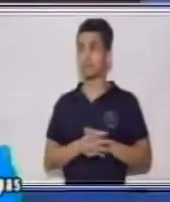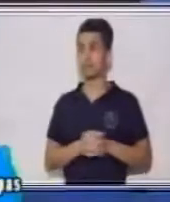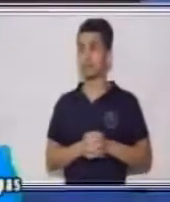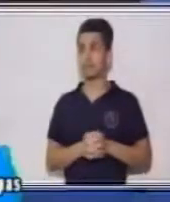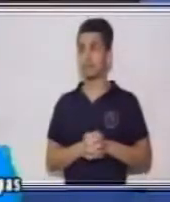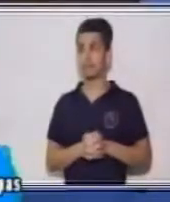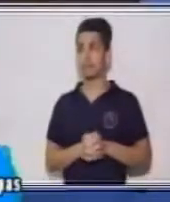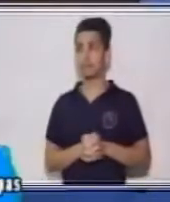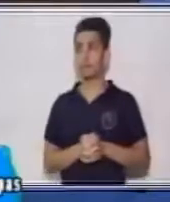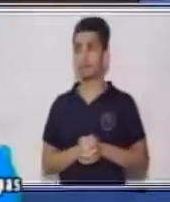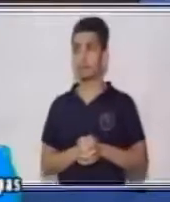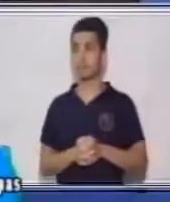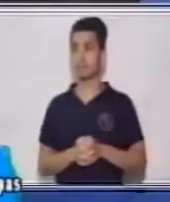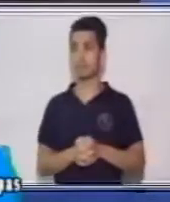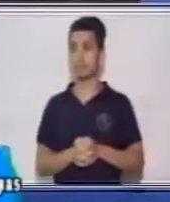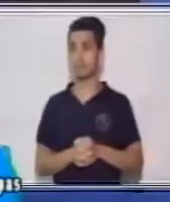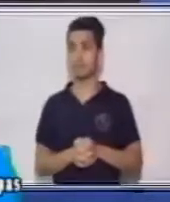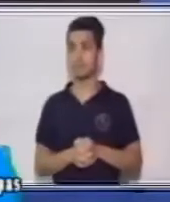mapa